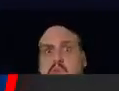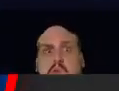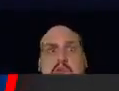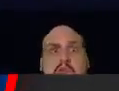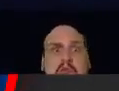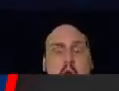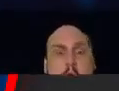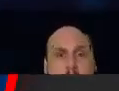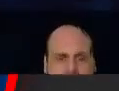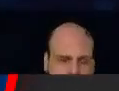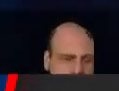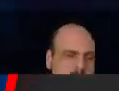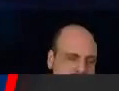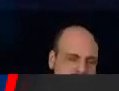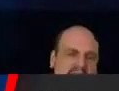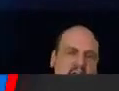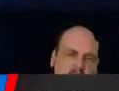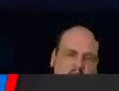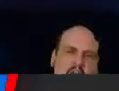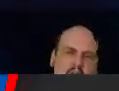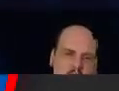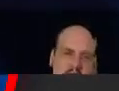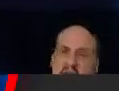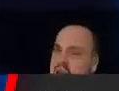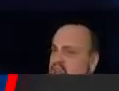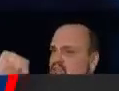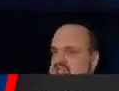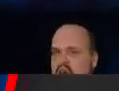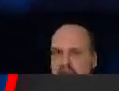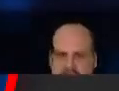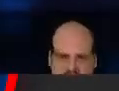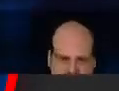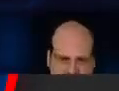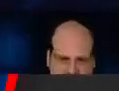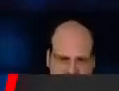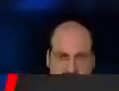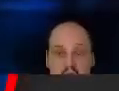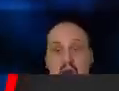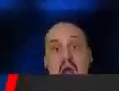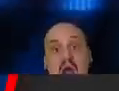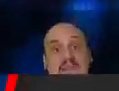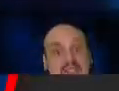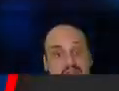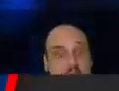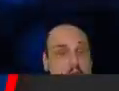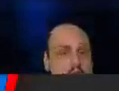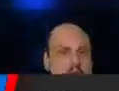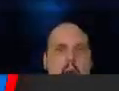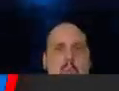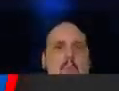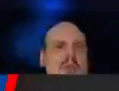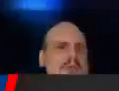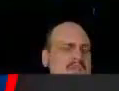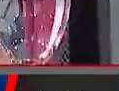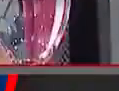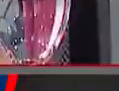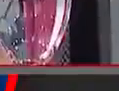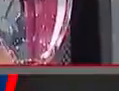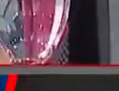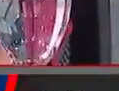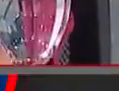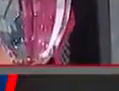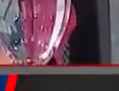un trabajo claro vamos a terminar con la inflación Esta es una oportunidad histórica estoy lista para